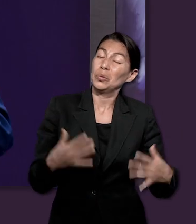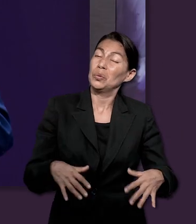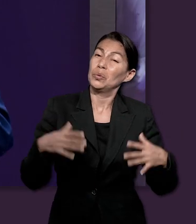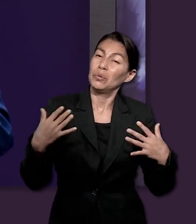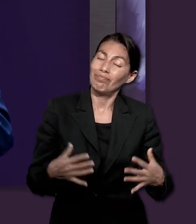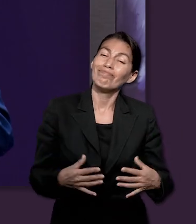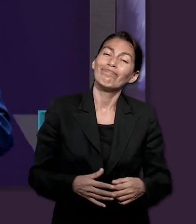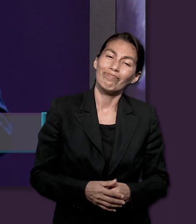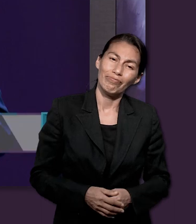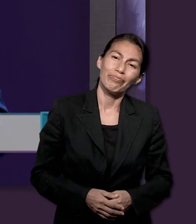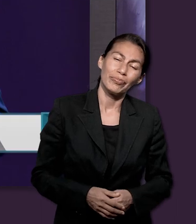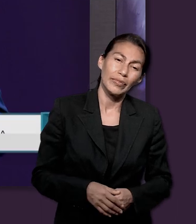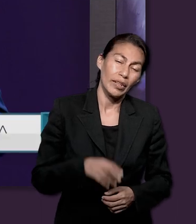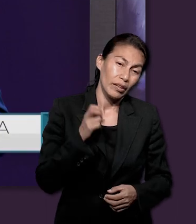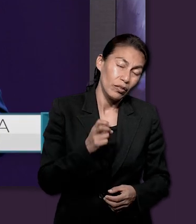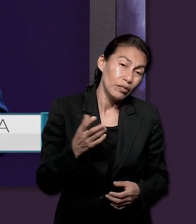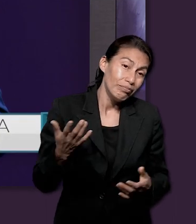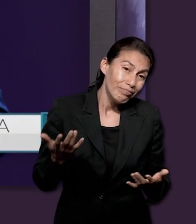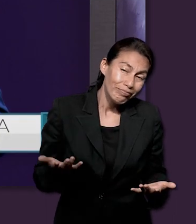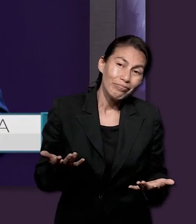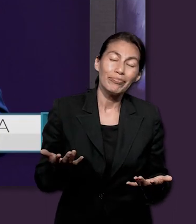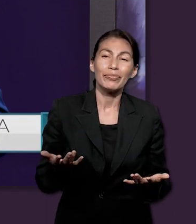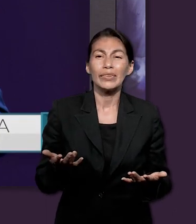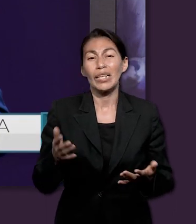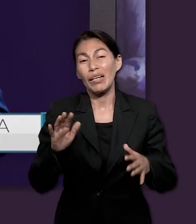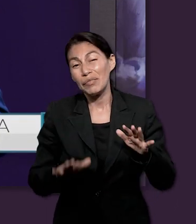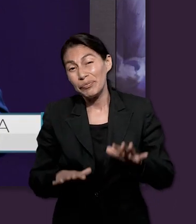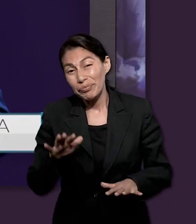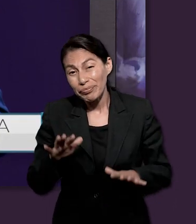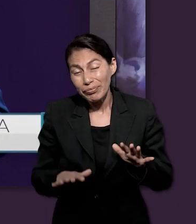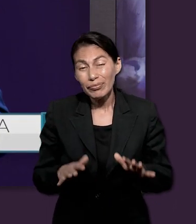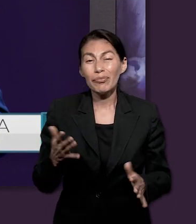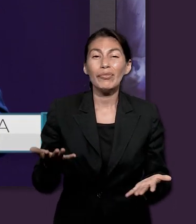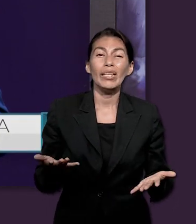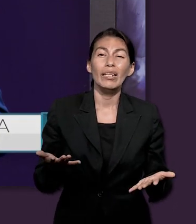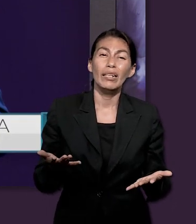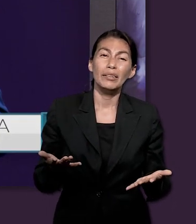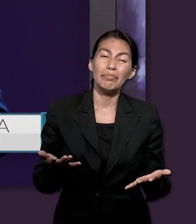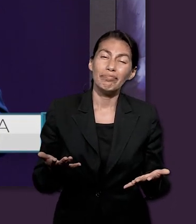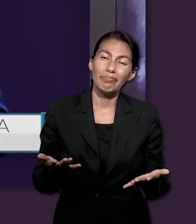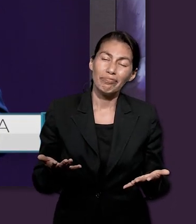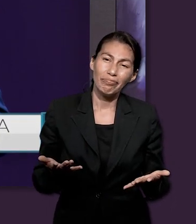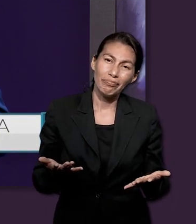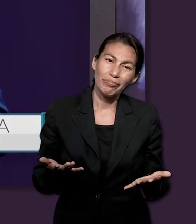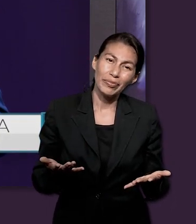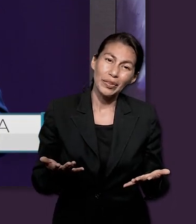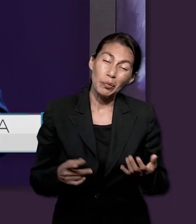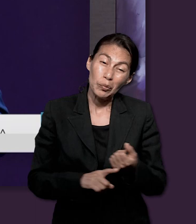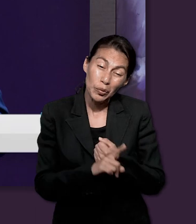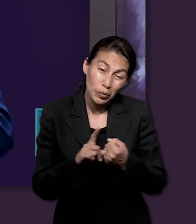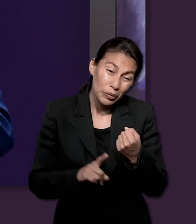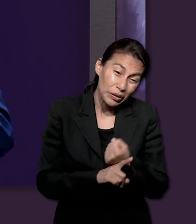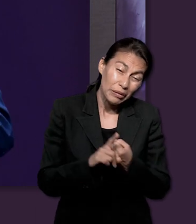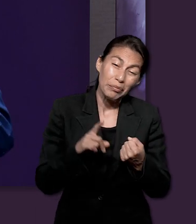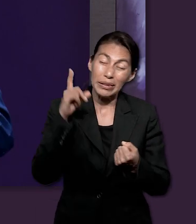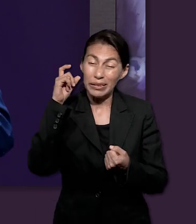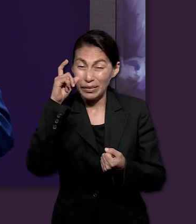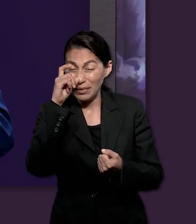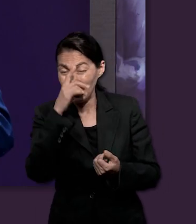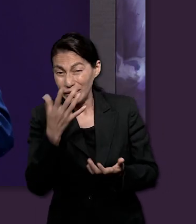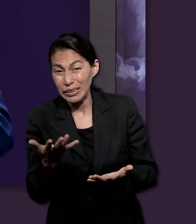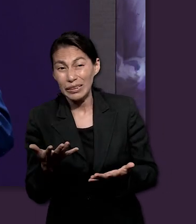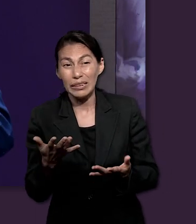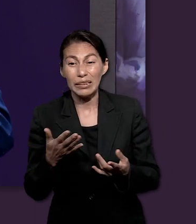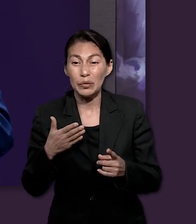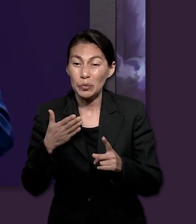o temerosos, ¿no? Y ante esa situación, a veces enfrentamos cierto problema